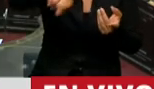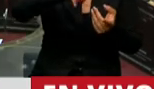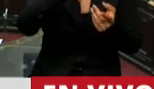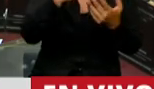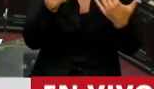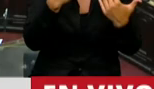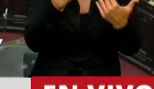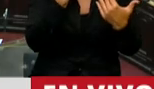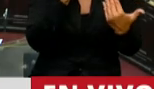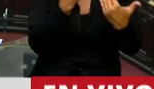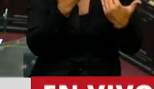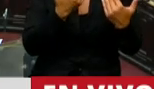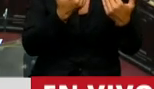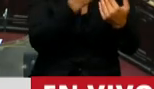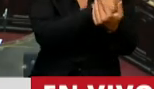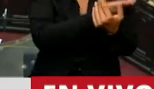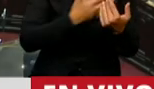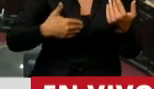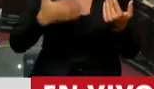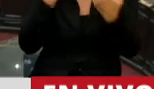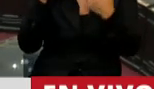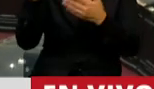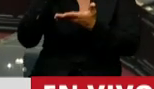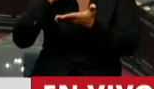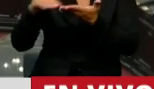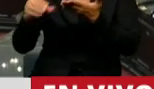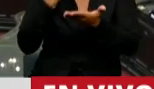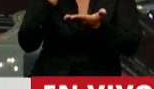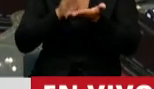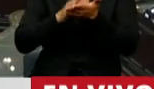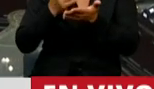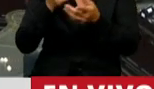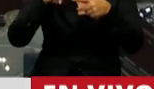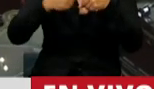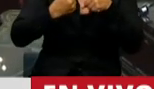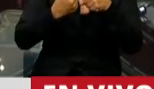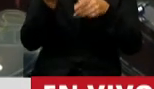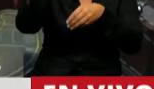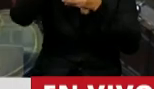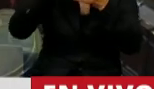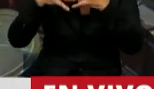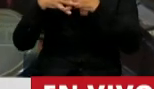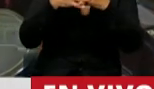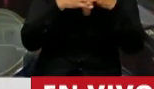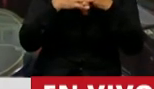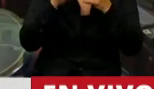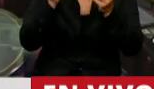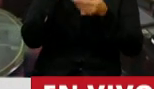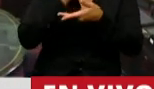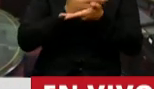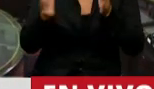desde el Ejecutivo de dialogar con el Senado, a que cuando hablamos de una política integral la demostremos en todas estas leyes y que para